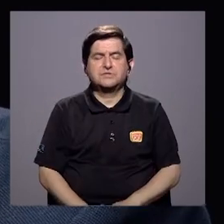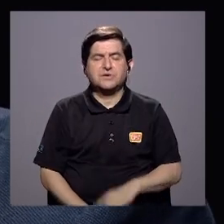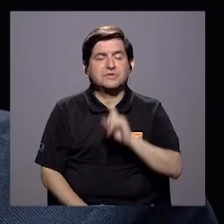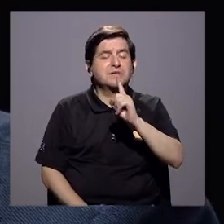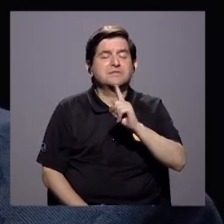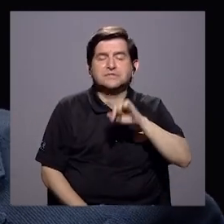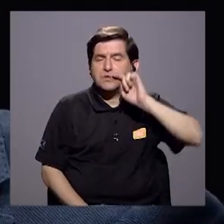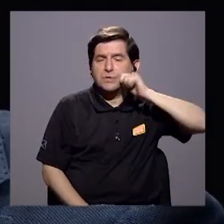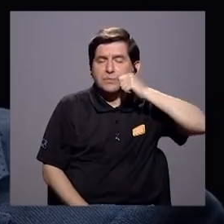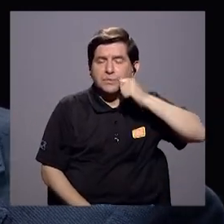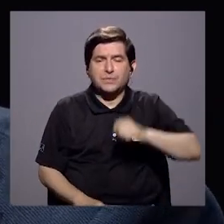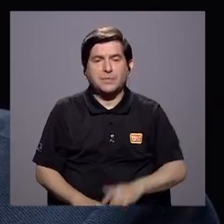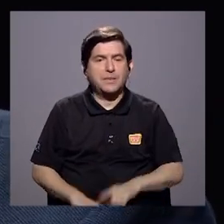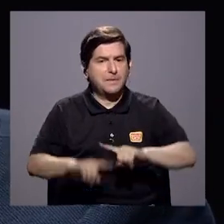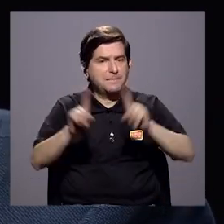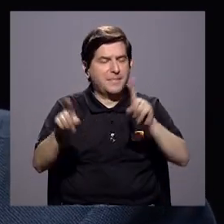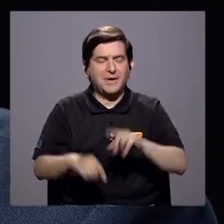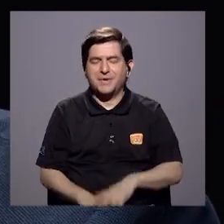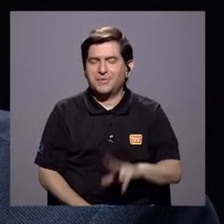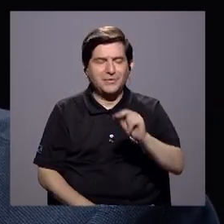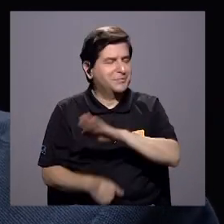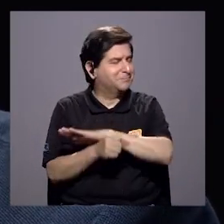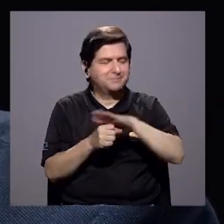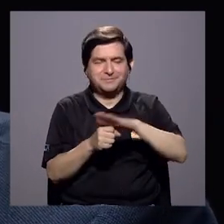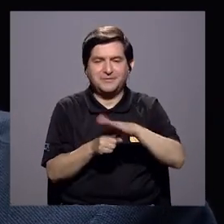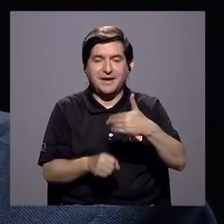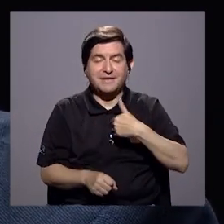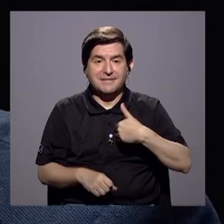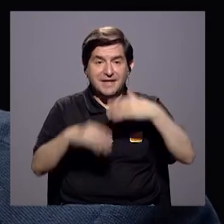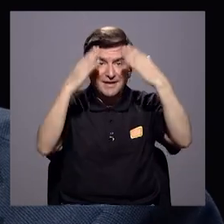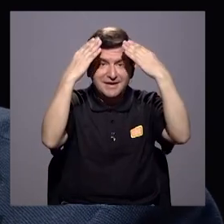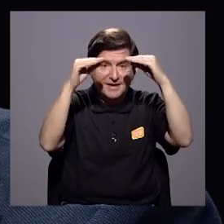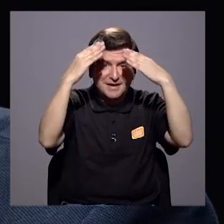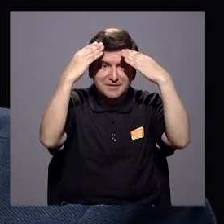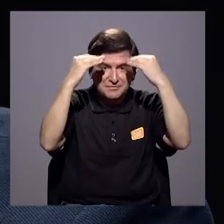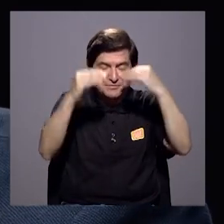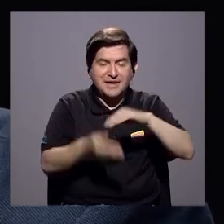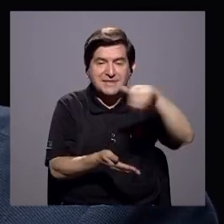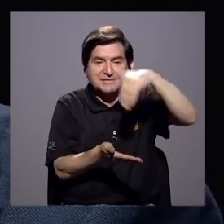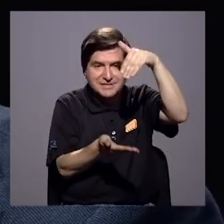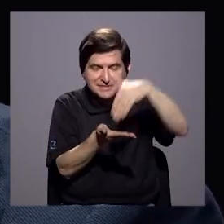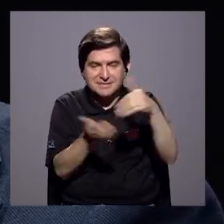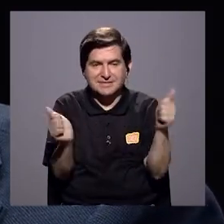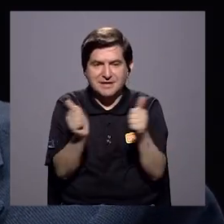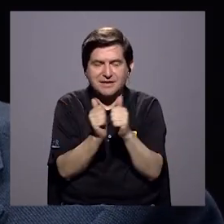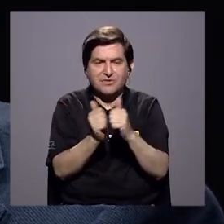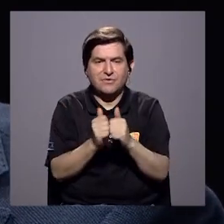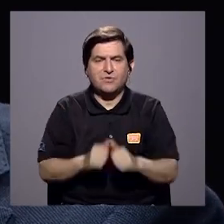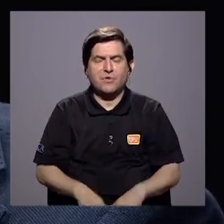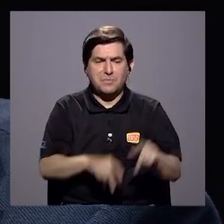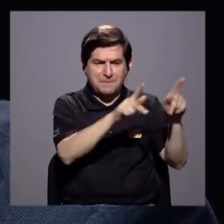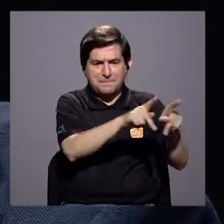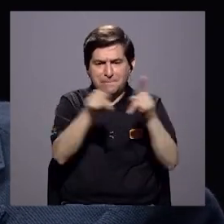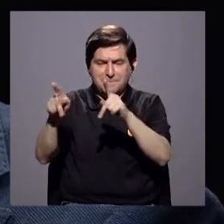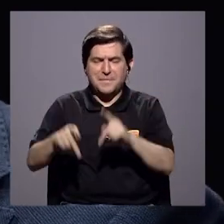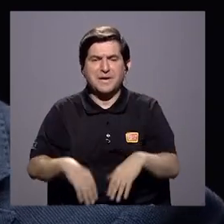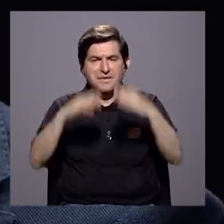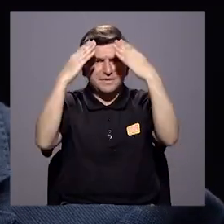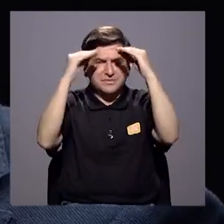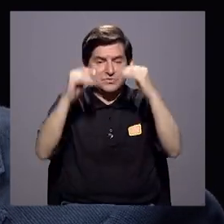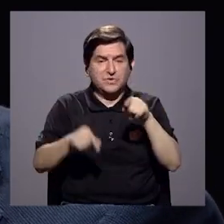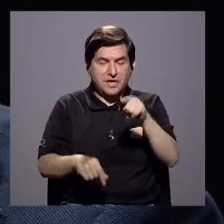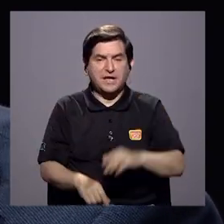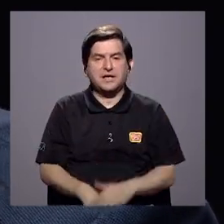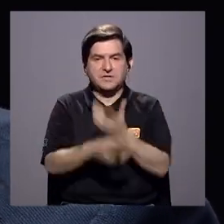embargo insuficientes para tener en cuenta que iban a tener una base de datos centralizada con información de los ciudadanos esto en cualquier